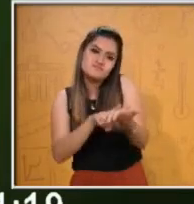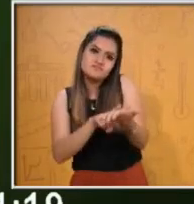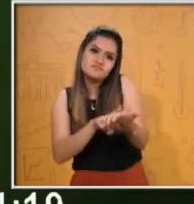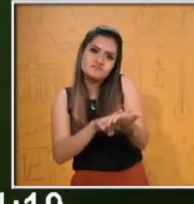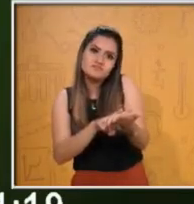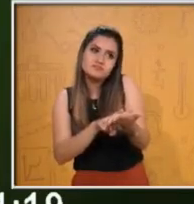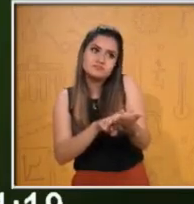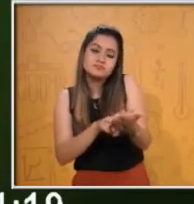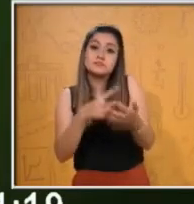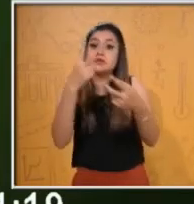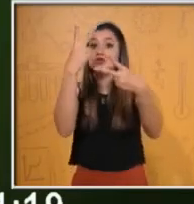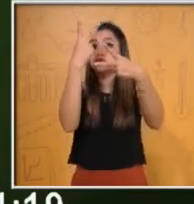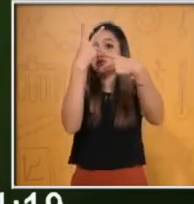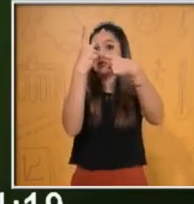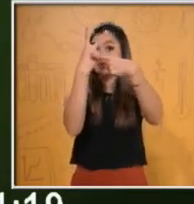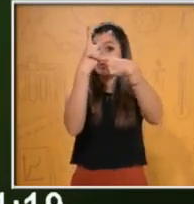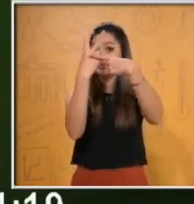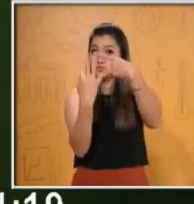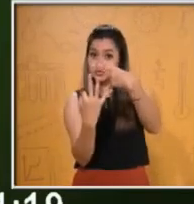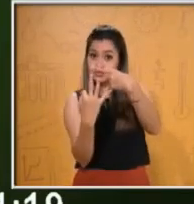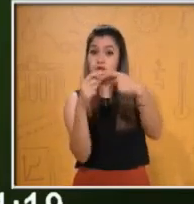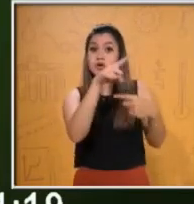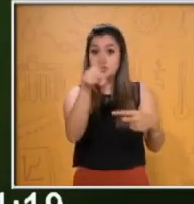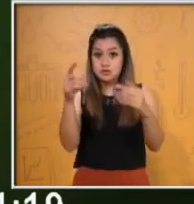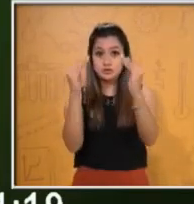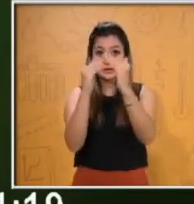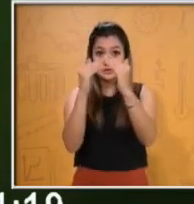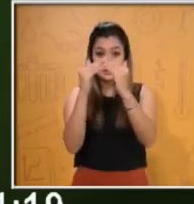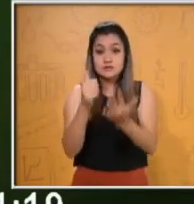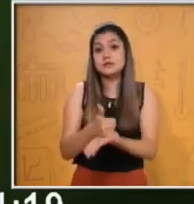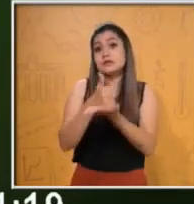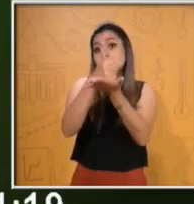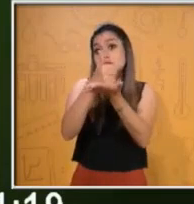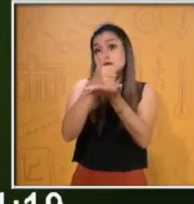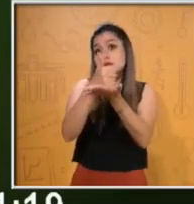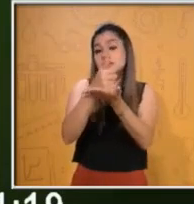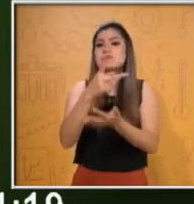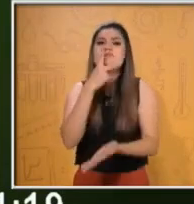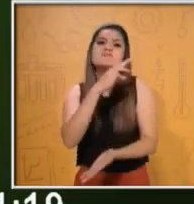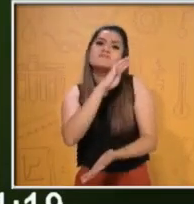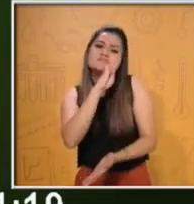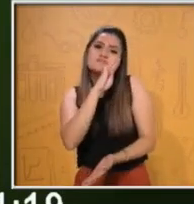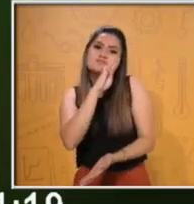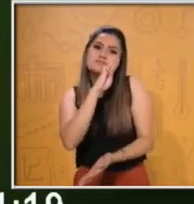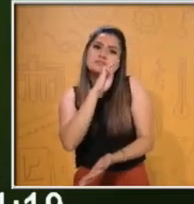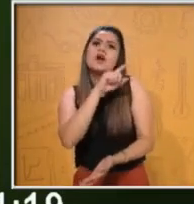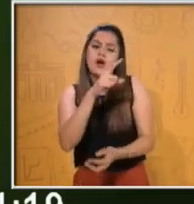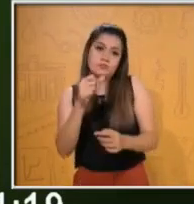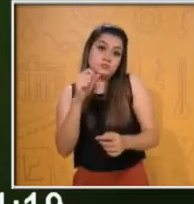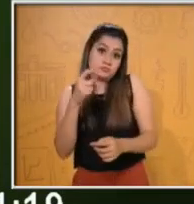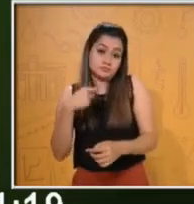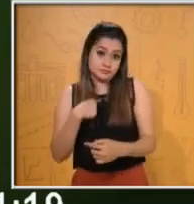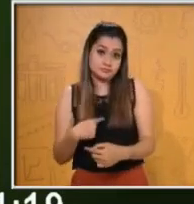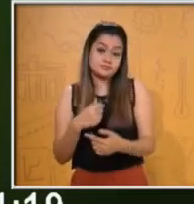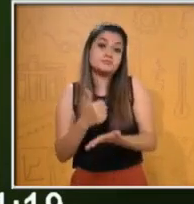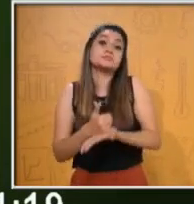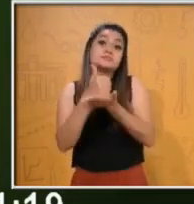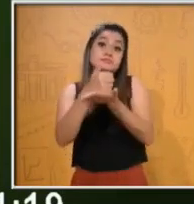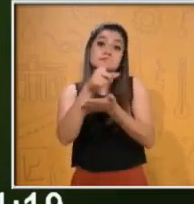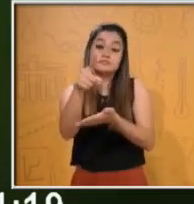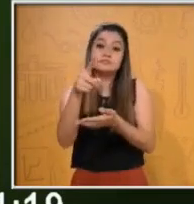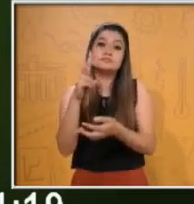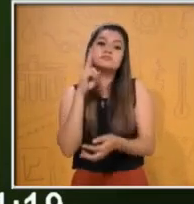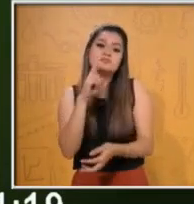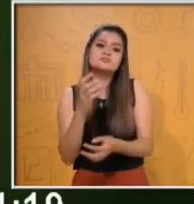de 2/3. Ahí en casa, ayudándonos con papi y mami, o si no con nosotros también, te vamos a ayudar a encontrar